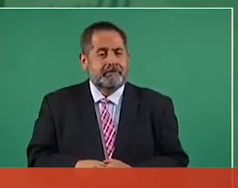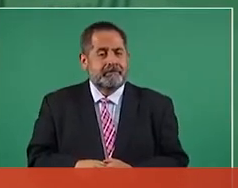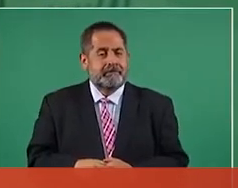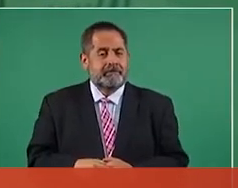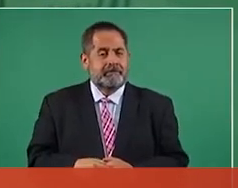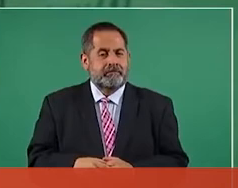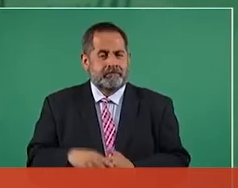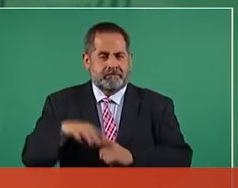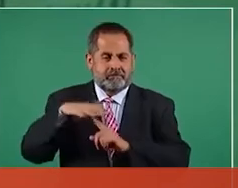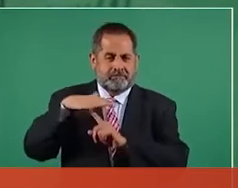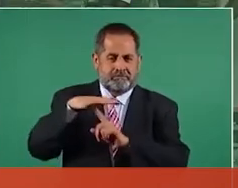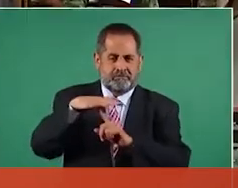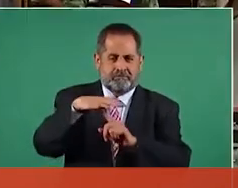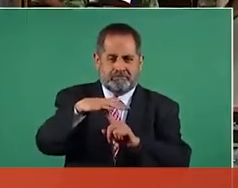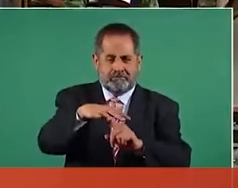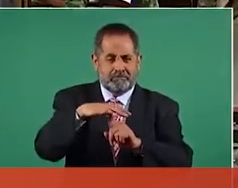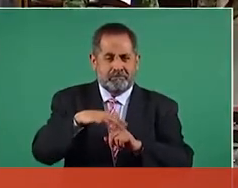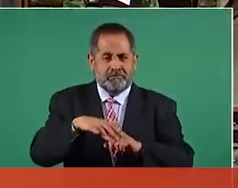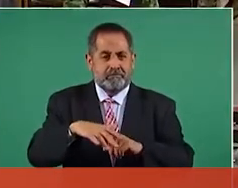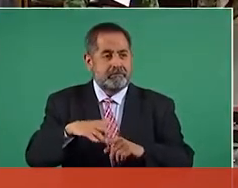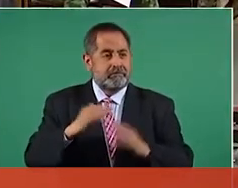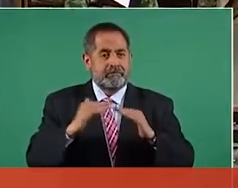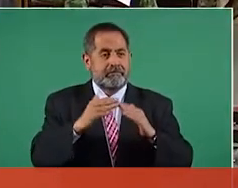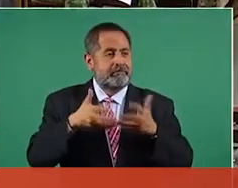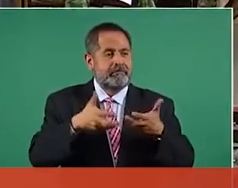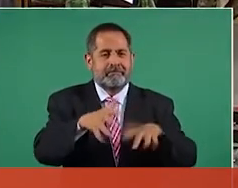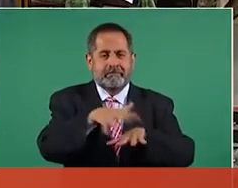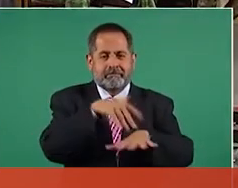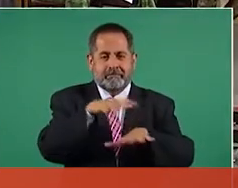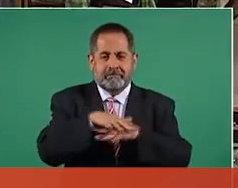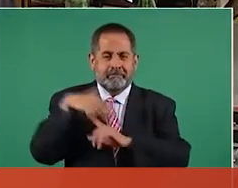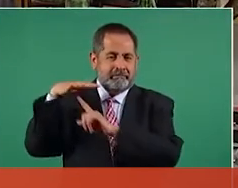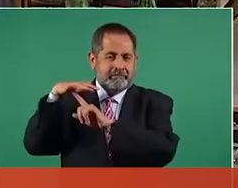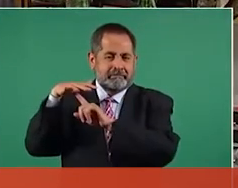hasta helicópteros pasaban por la casa en Tlalpan.